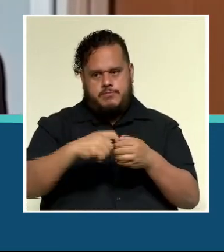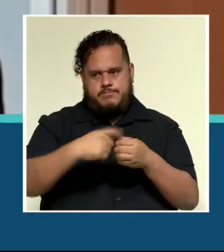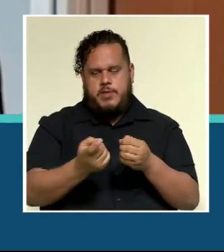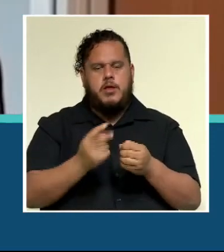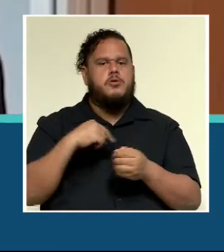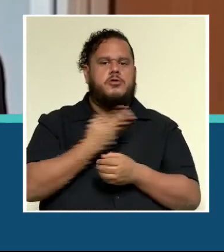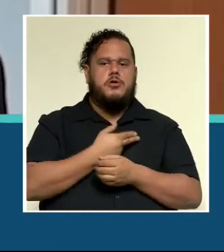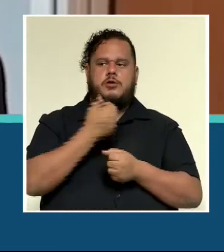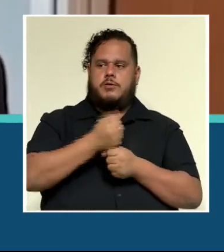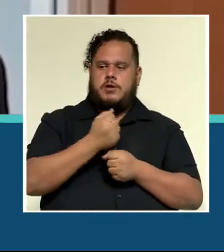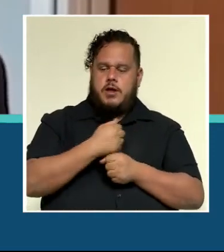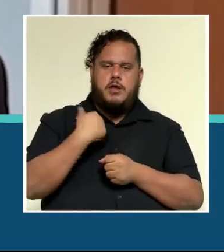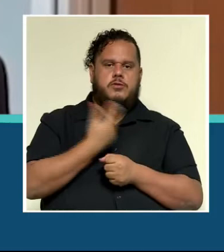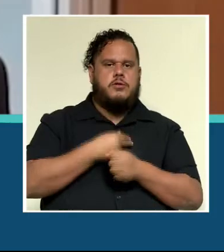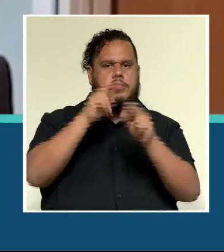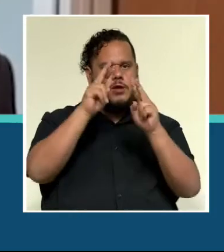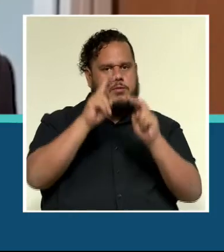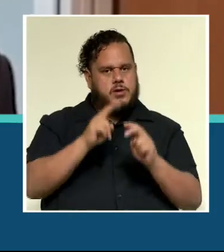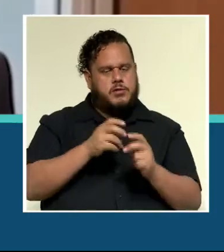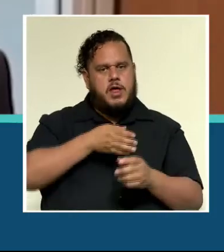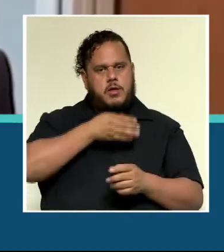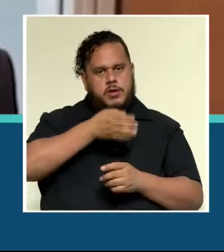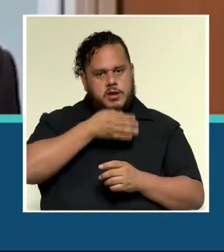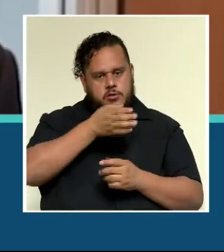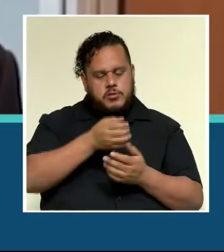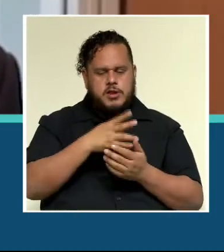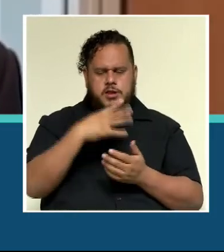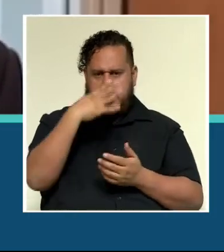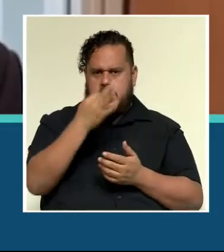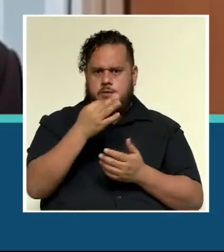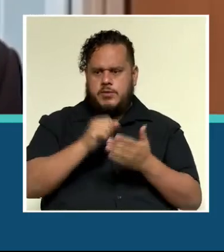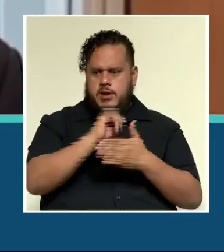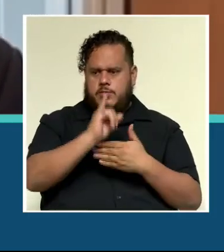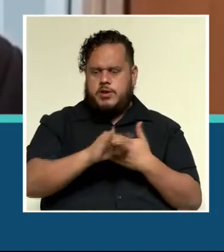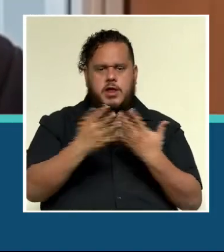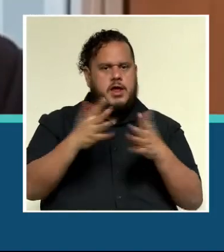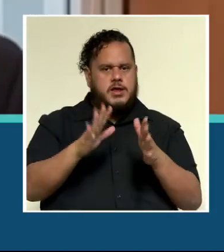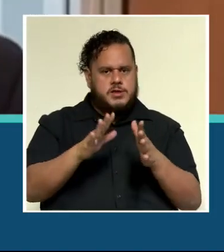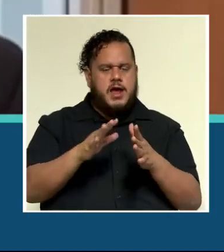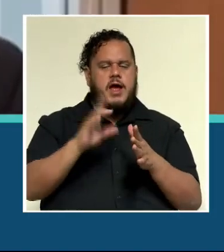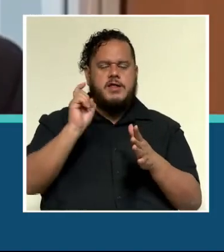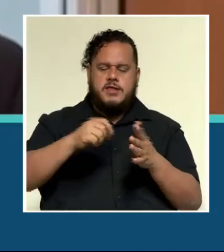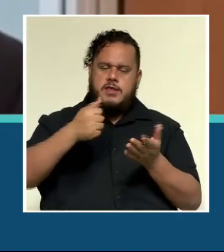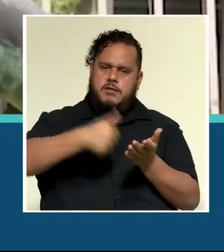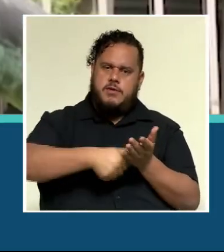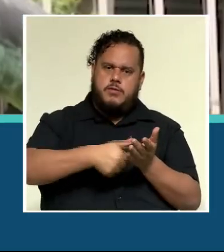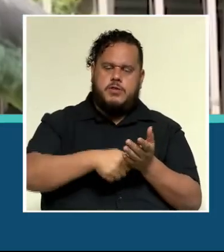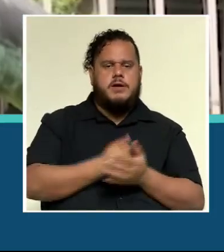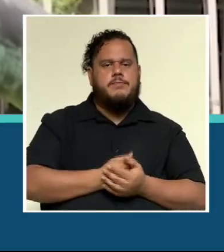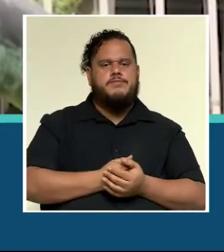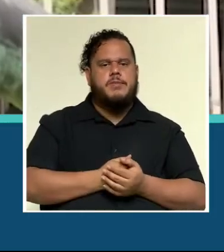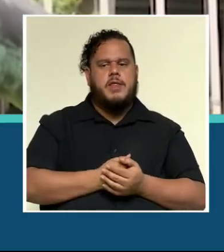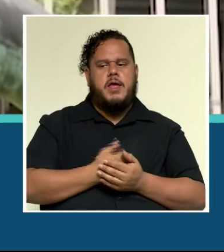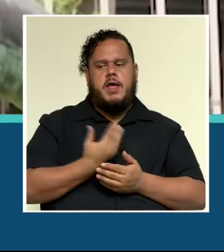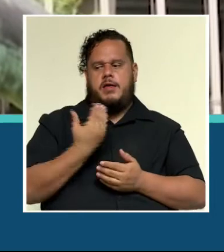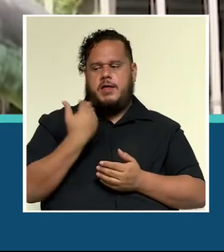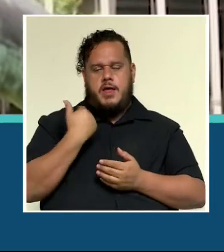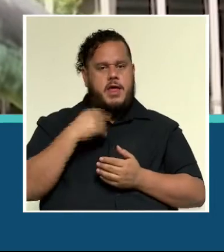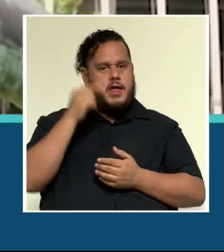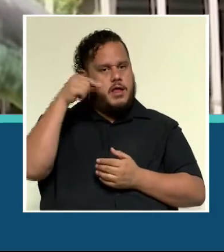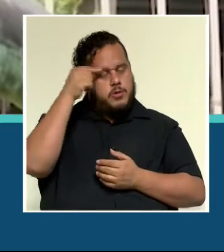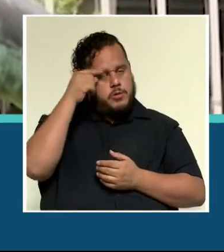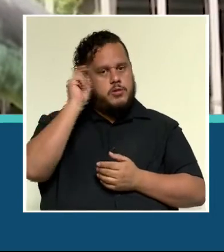trabajado, hemos revisado las consultas y creemos que el proyecto ya se debe votar por el fondo. Recientemente el gobierno tuvo